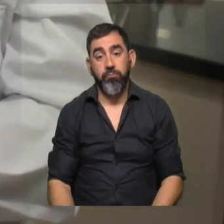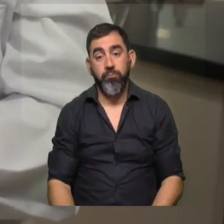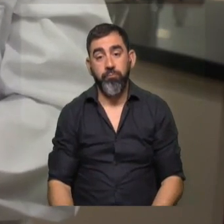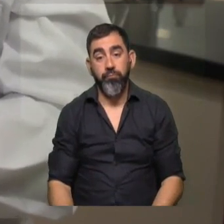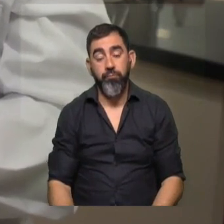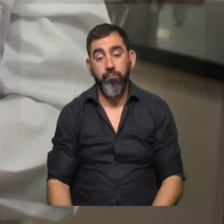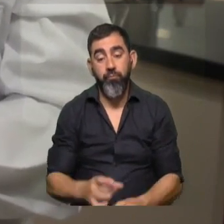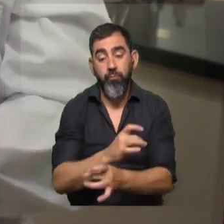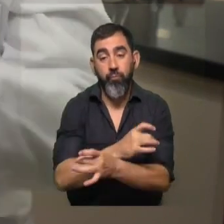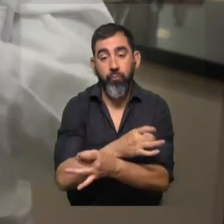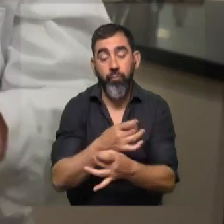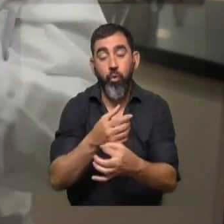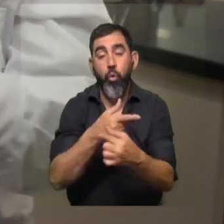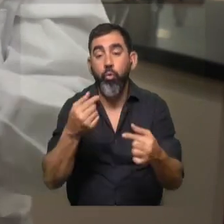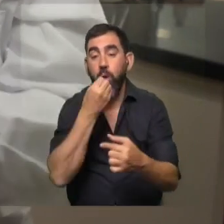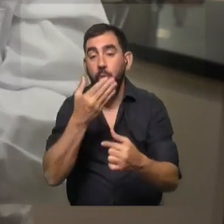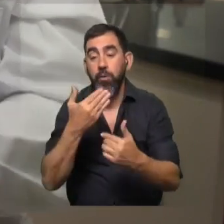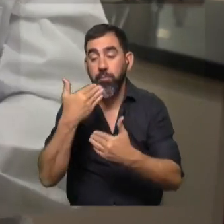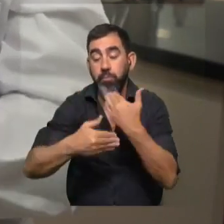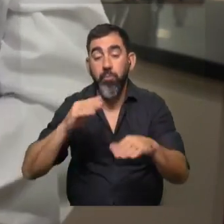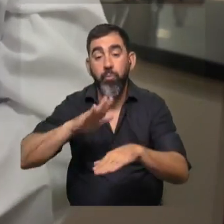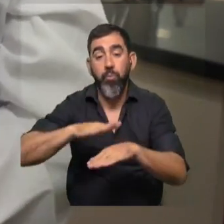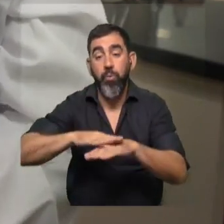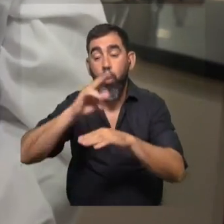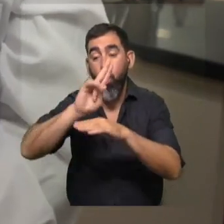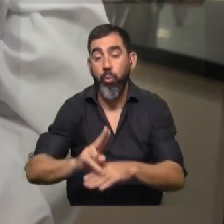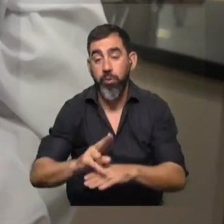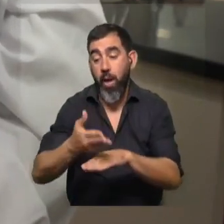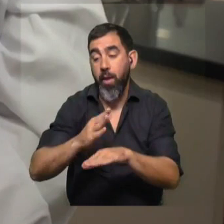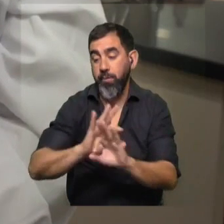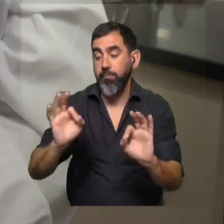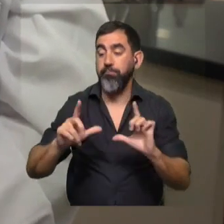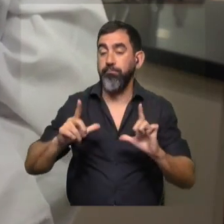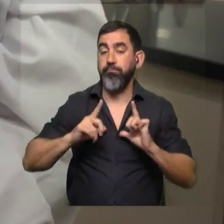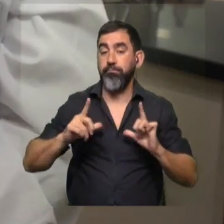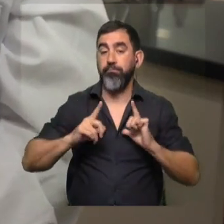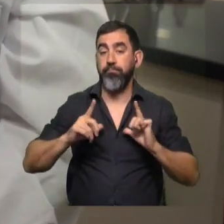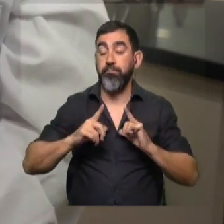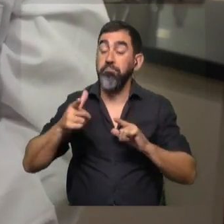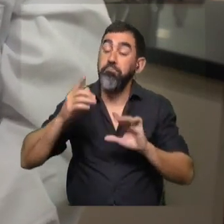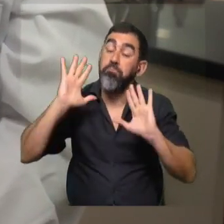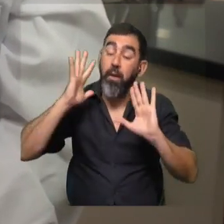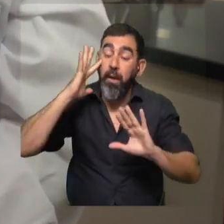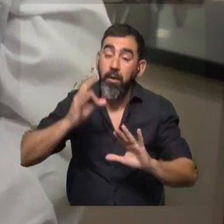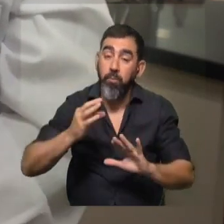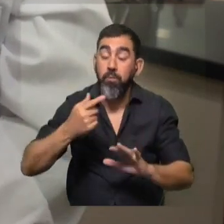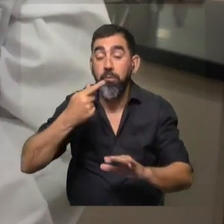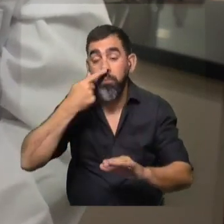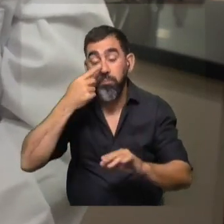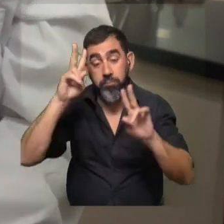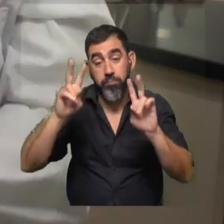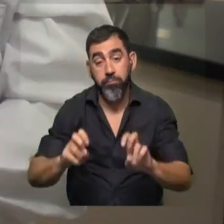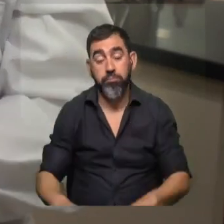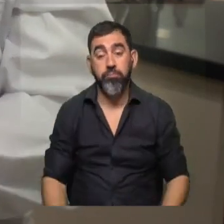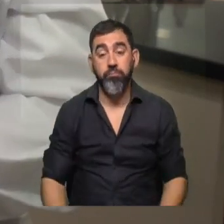todas las propiedades de los polifenoles quedan como activadas en el momento que la persona lo va a usar. Eso nos pareció súper interesante,